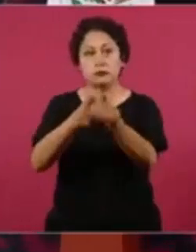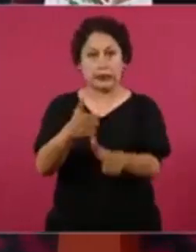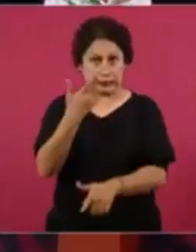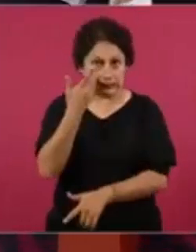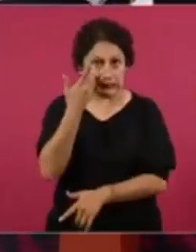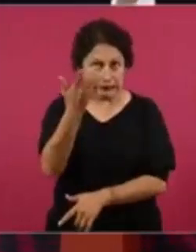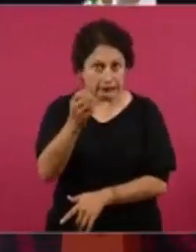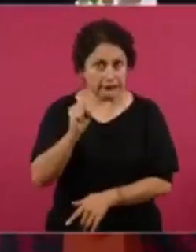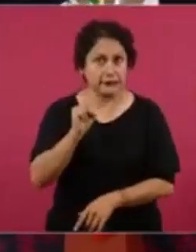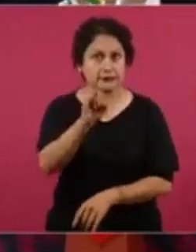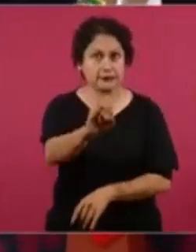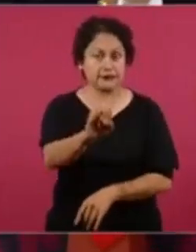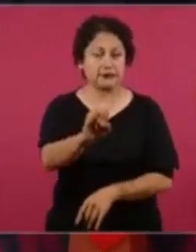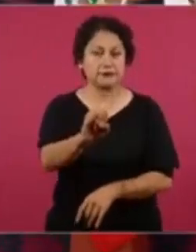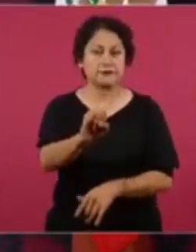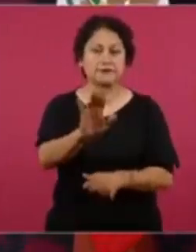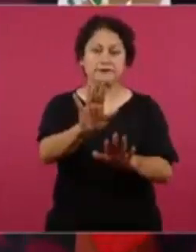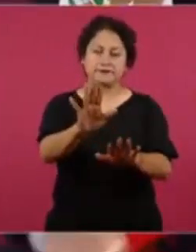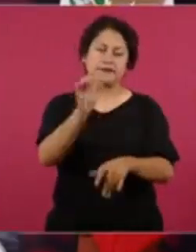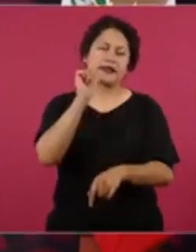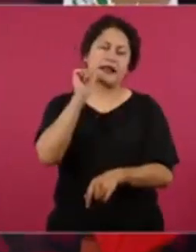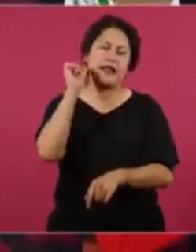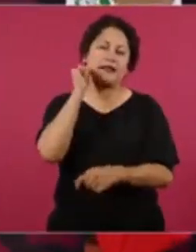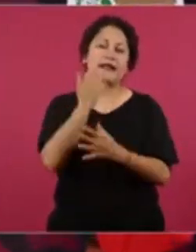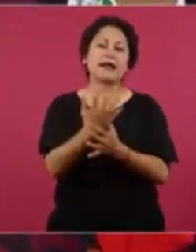porque dice, se está polarizando México.